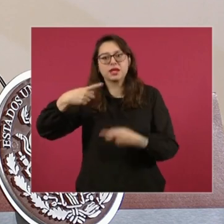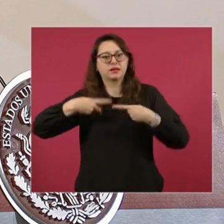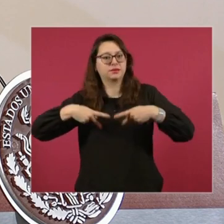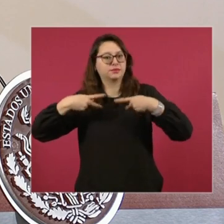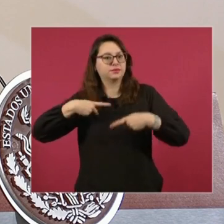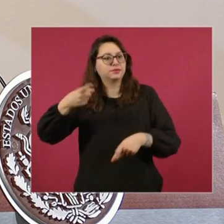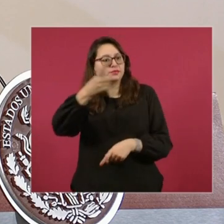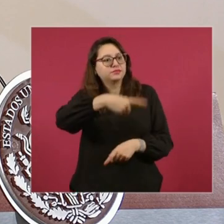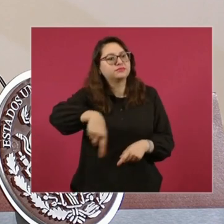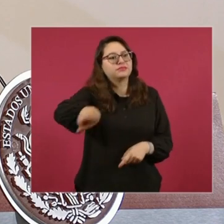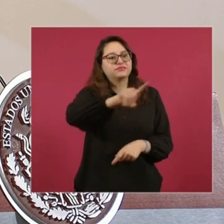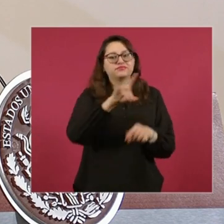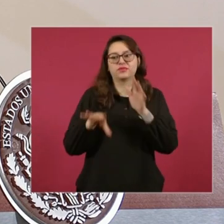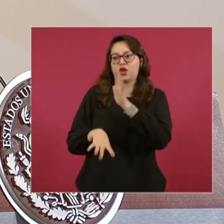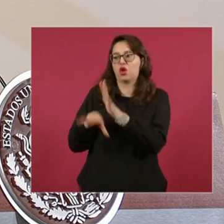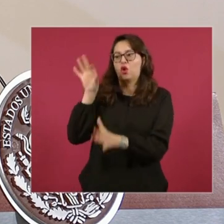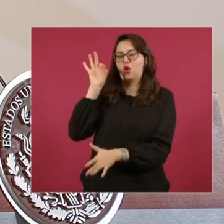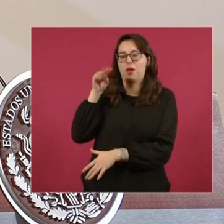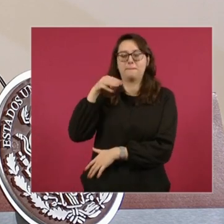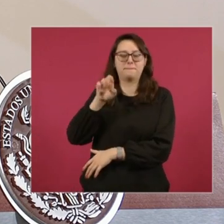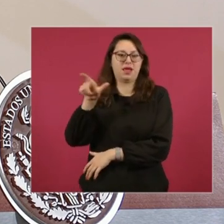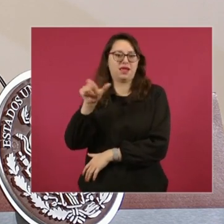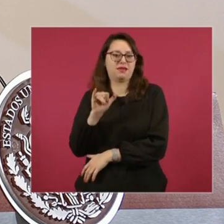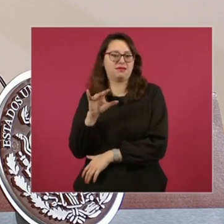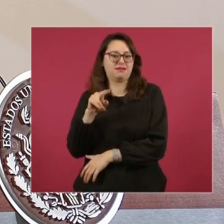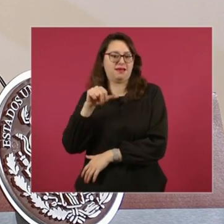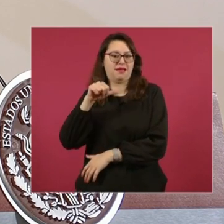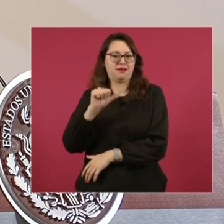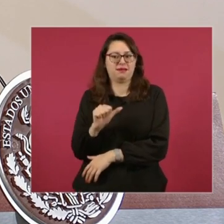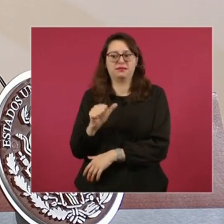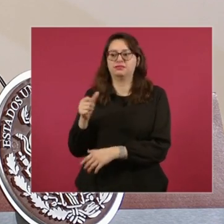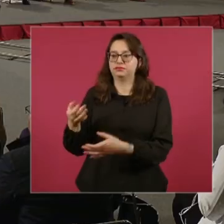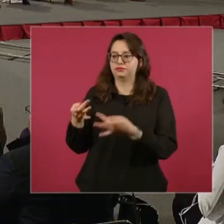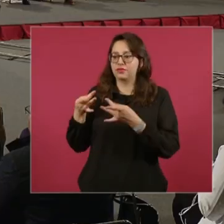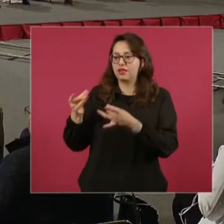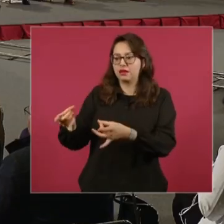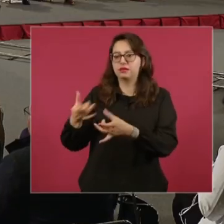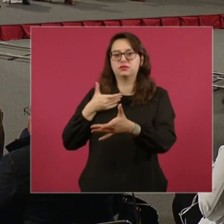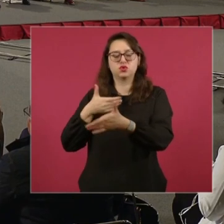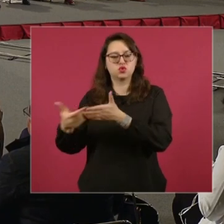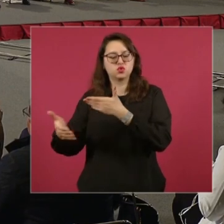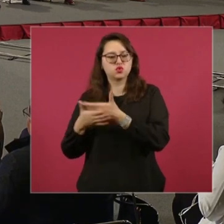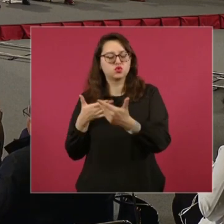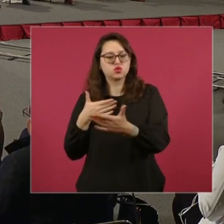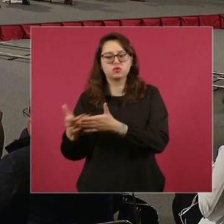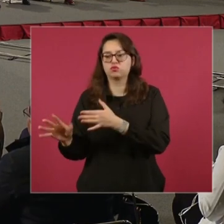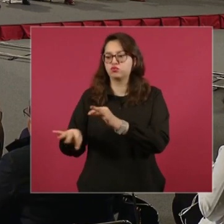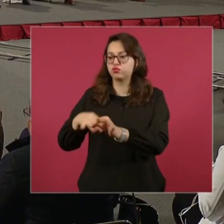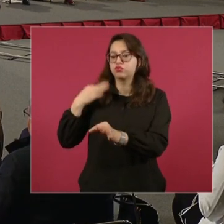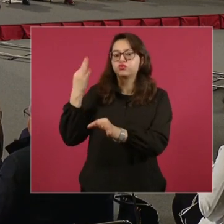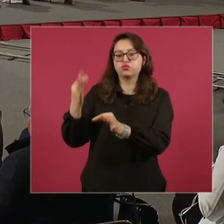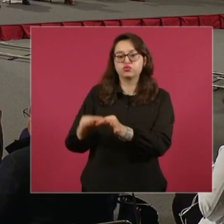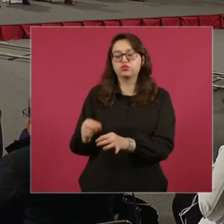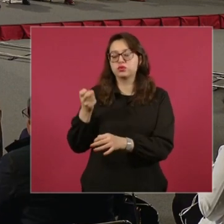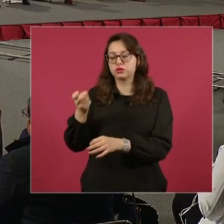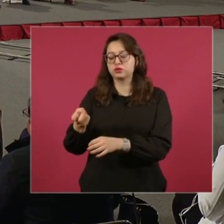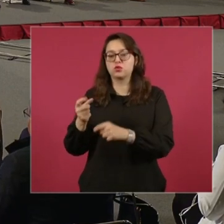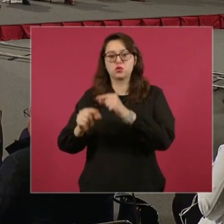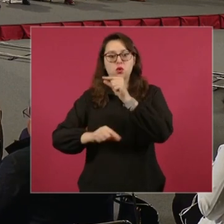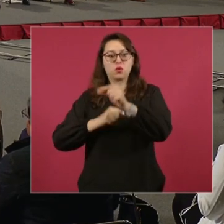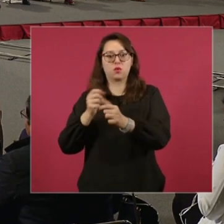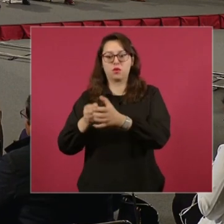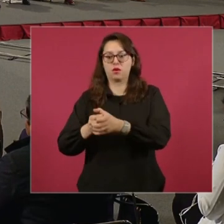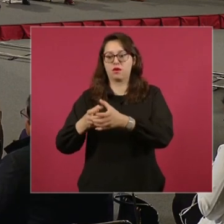un servicio de alta calidad, innovador y eficiente, incrementando así el